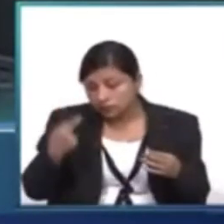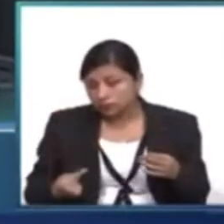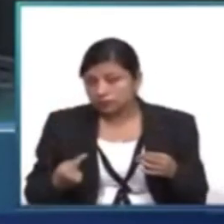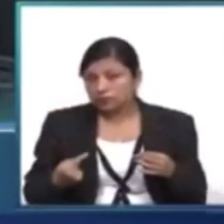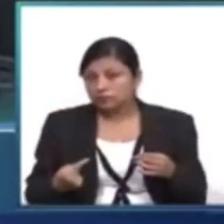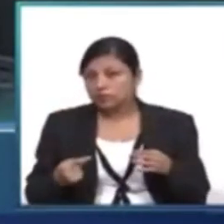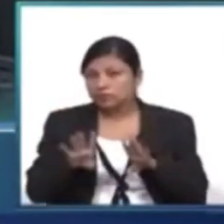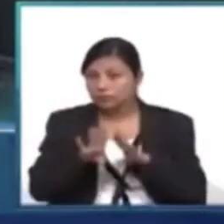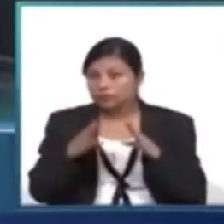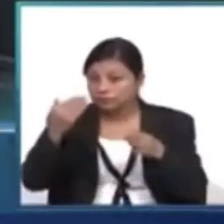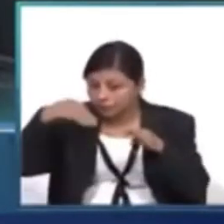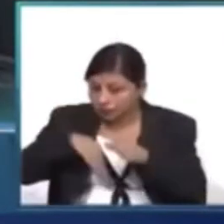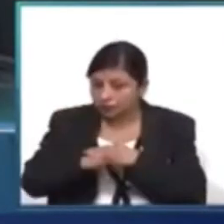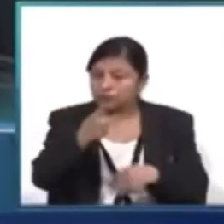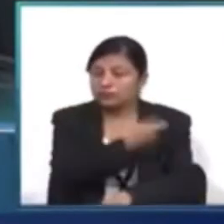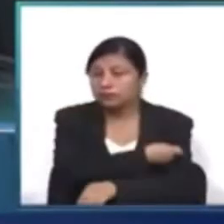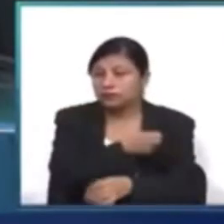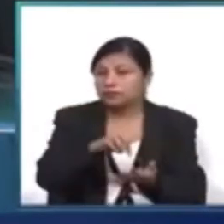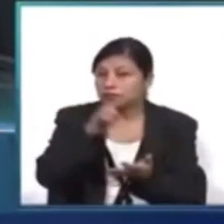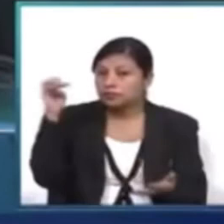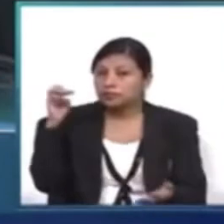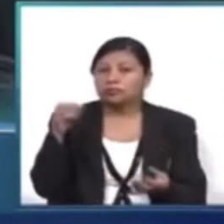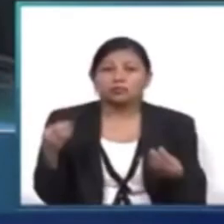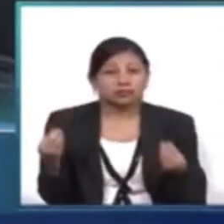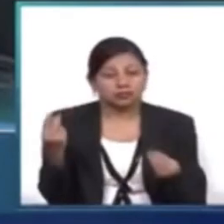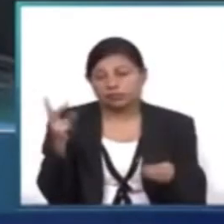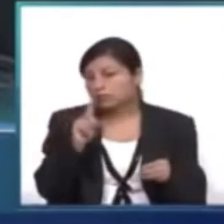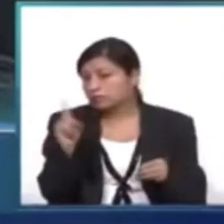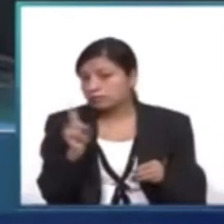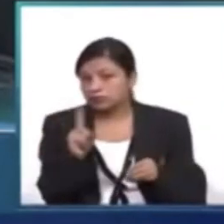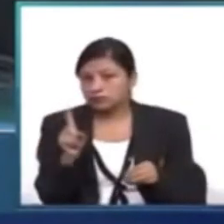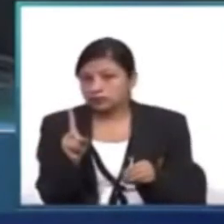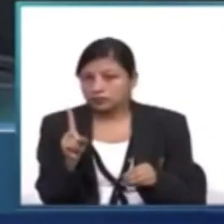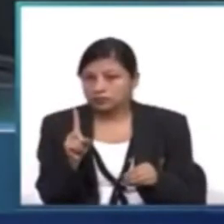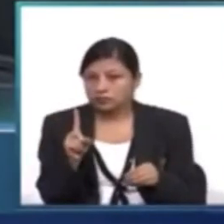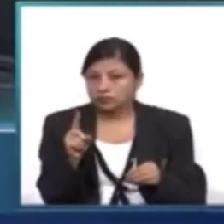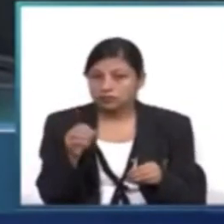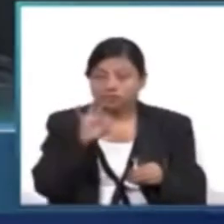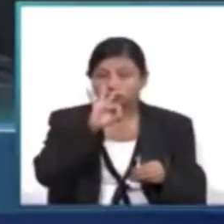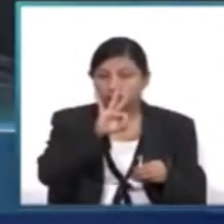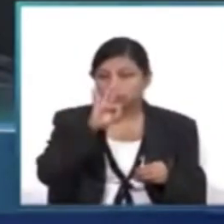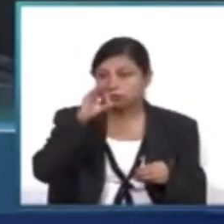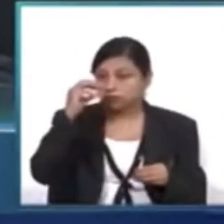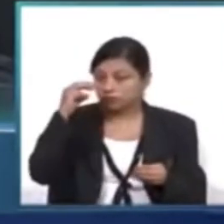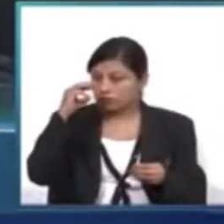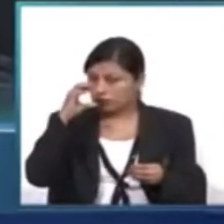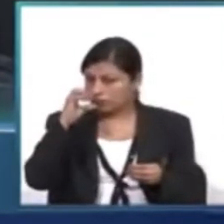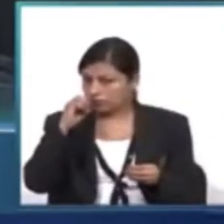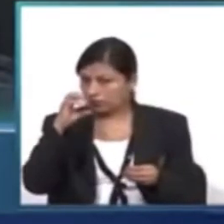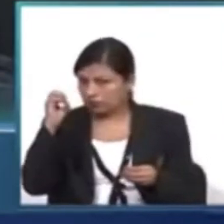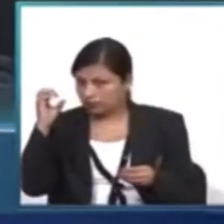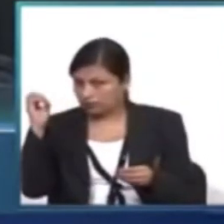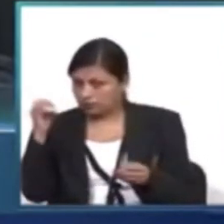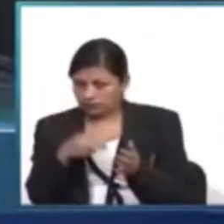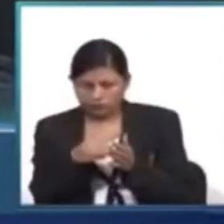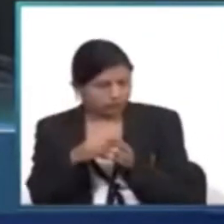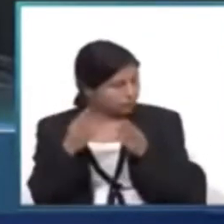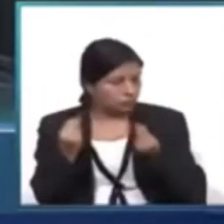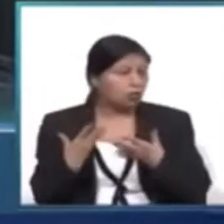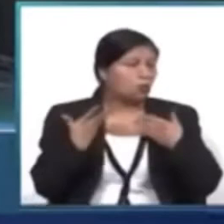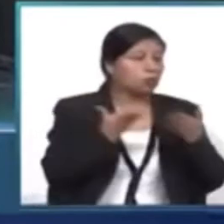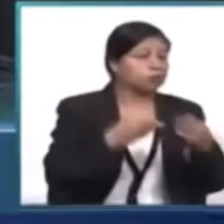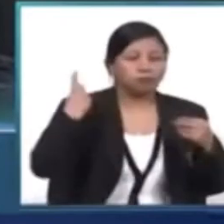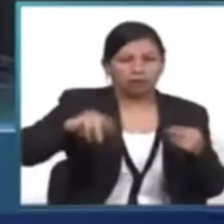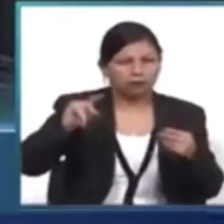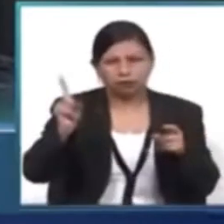para el ingreso de vacuna a los países, no precisamente nos van a dar los 3 millones inmediatamente. Por eso también esperamos,